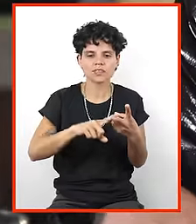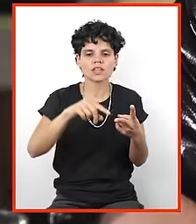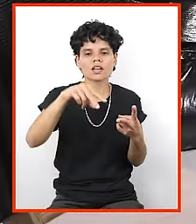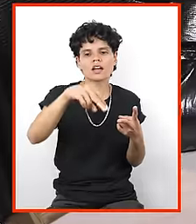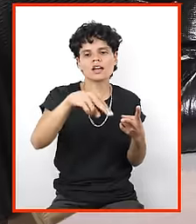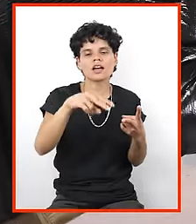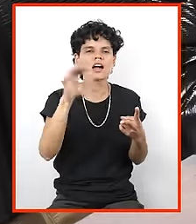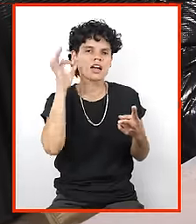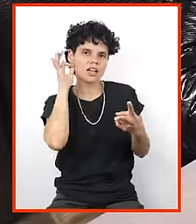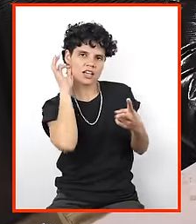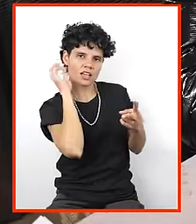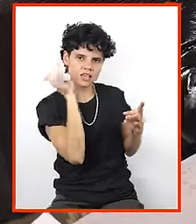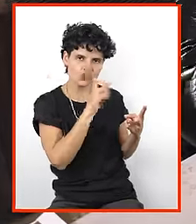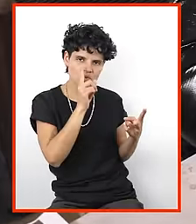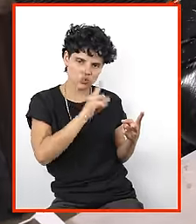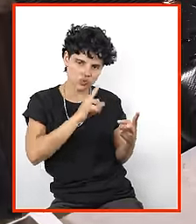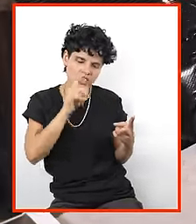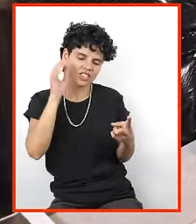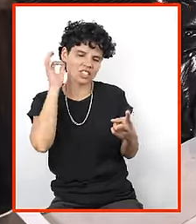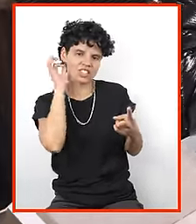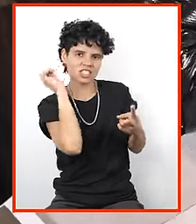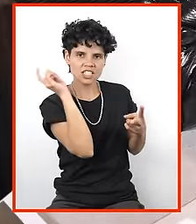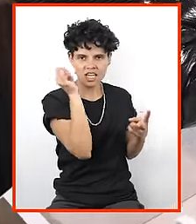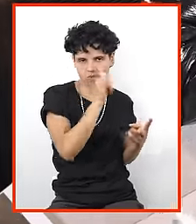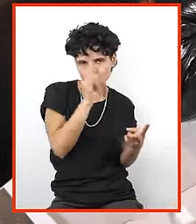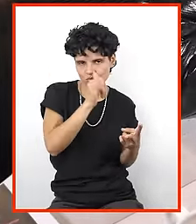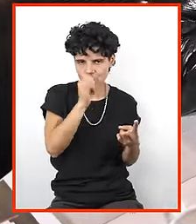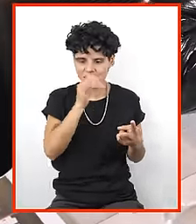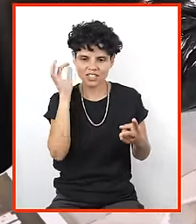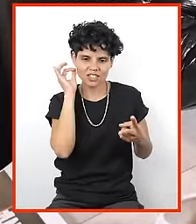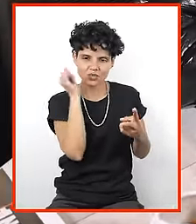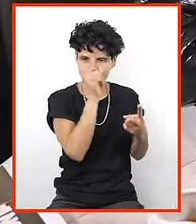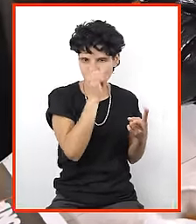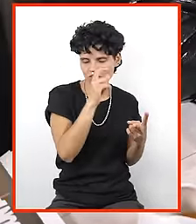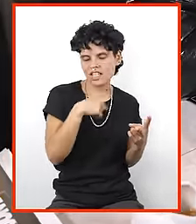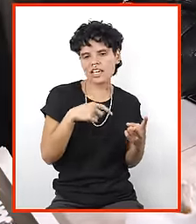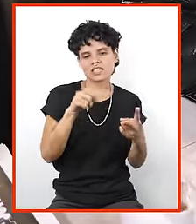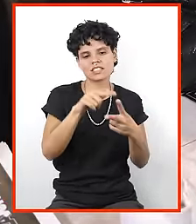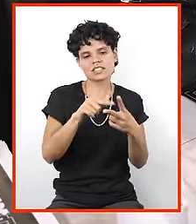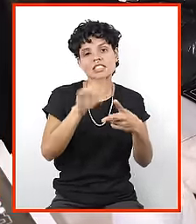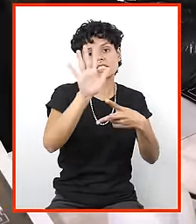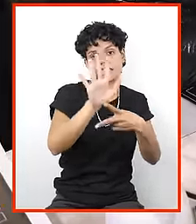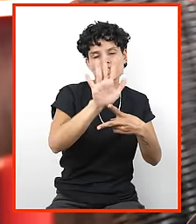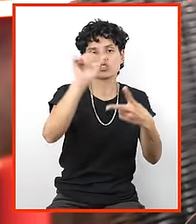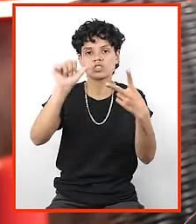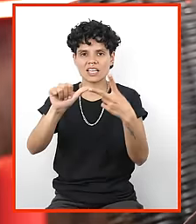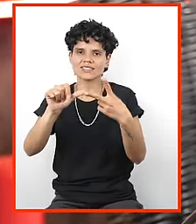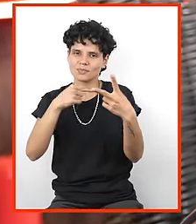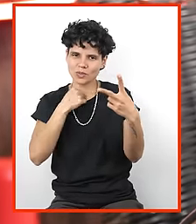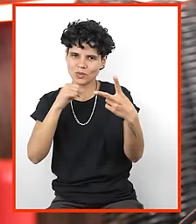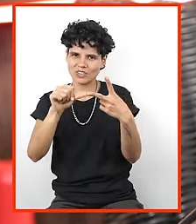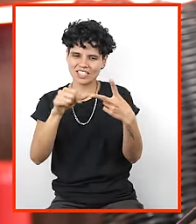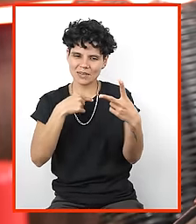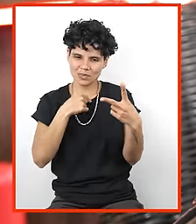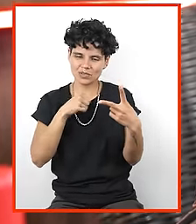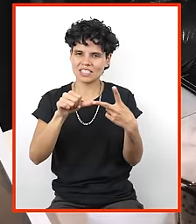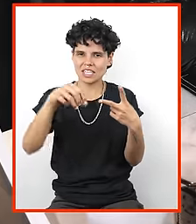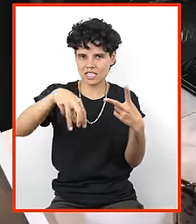6. ¿Por qué? Porque me gusta mucho. ¿Te gusta mucho? Me gusta. Voy a